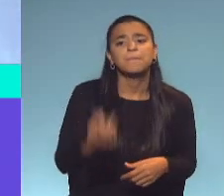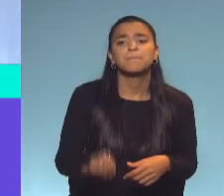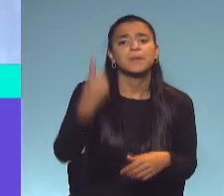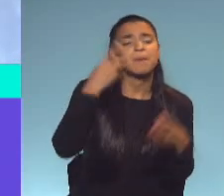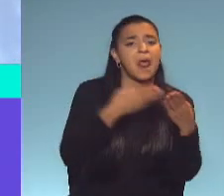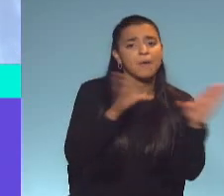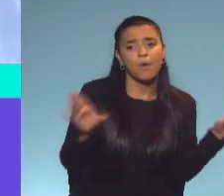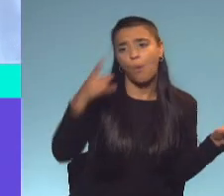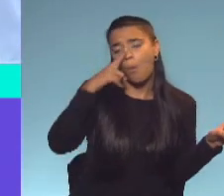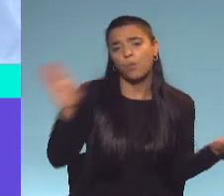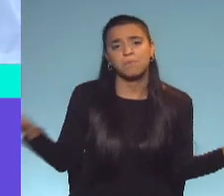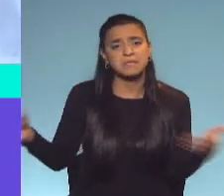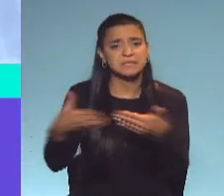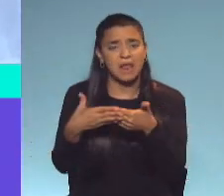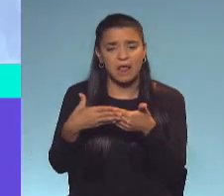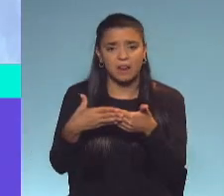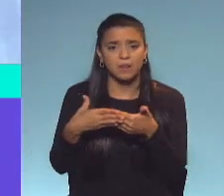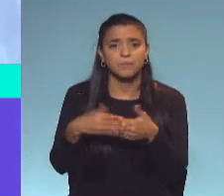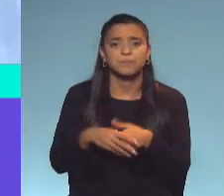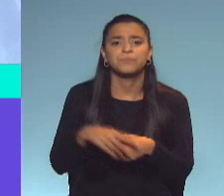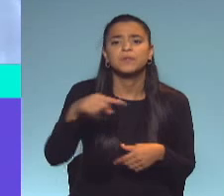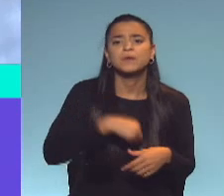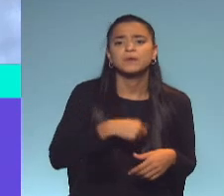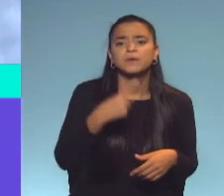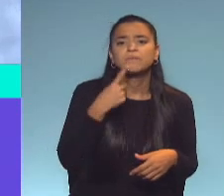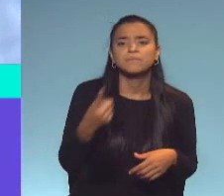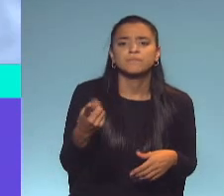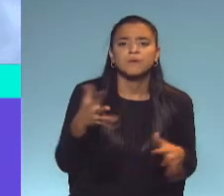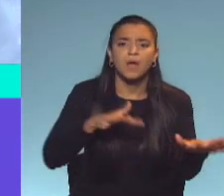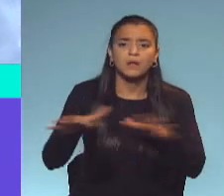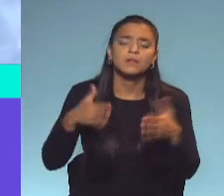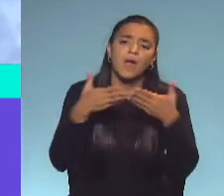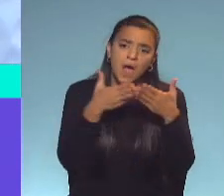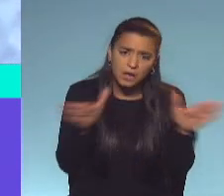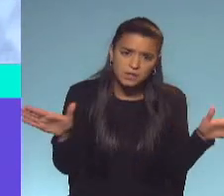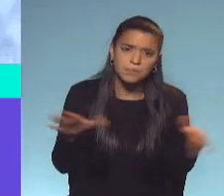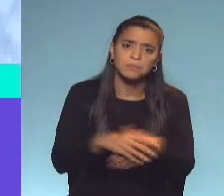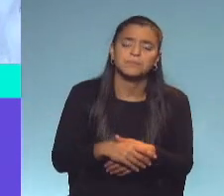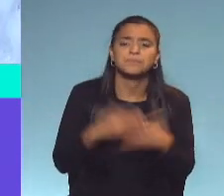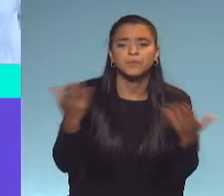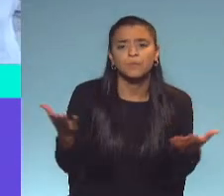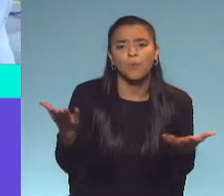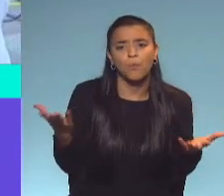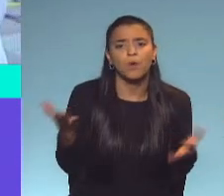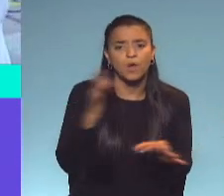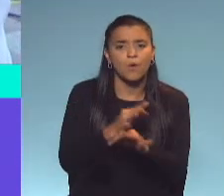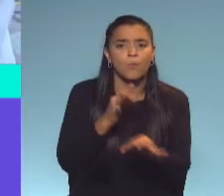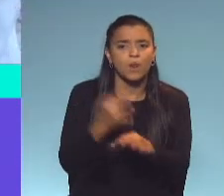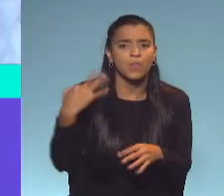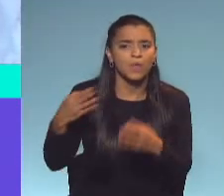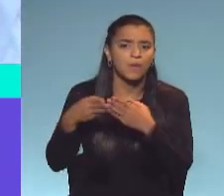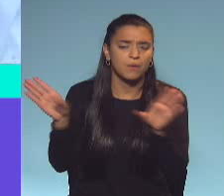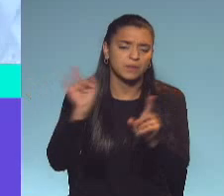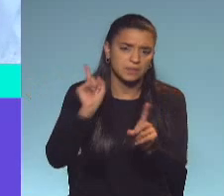en abrir y la última en cerrar. Vanina, consultate sobre esto. Si actividades están abiertas, es como que, bueno, la escuela debería estar